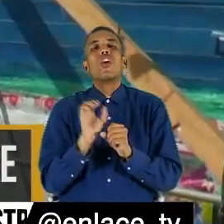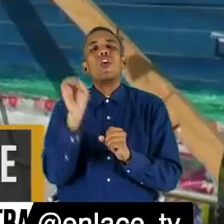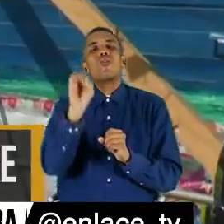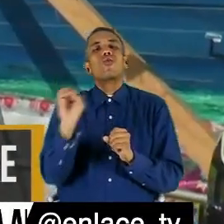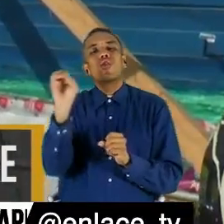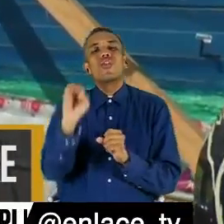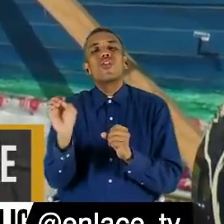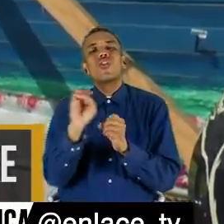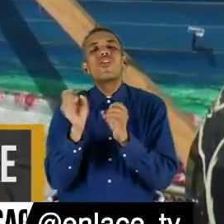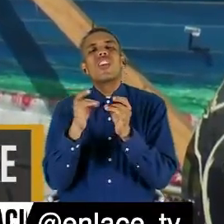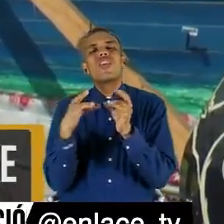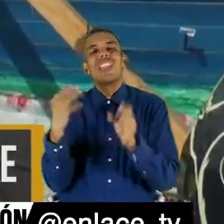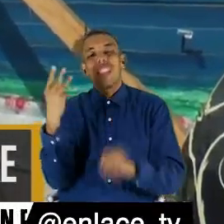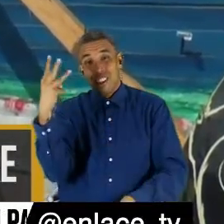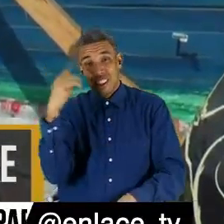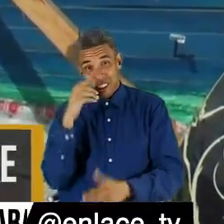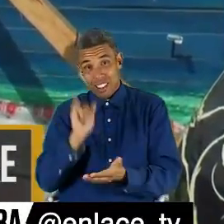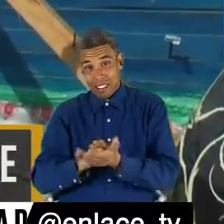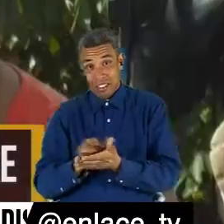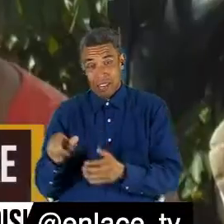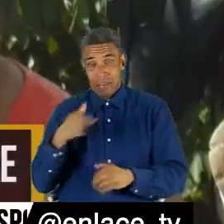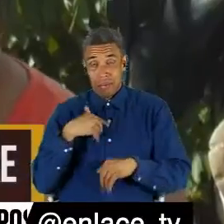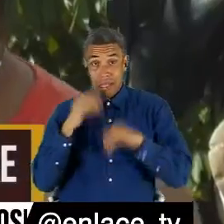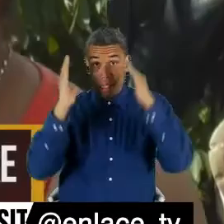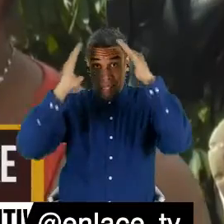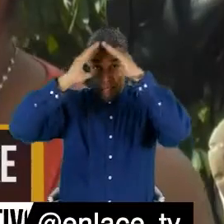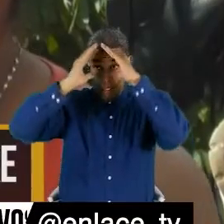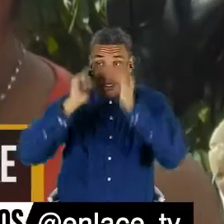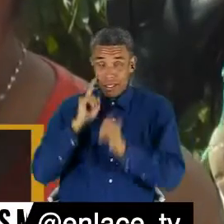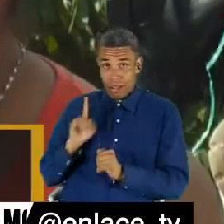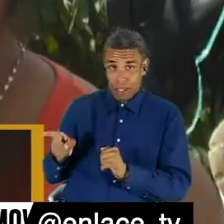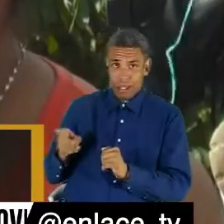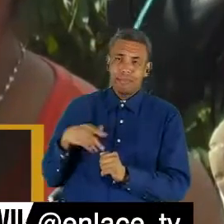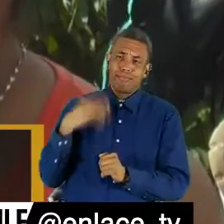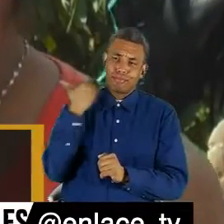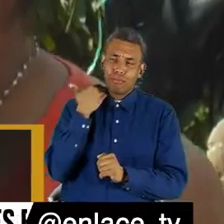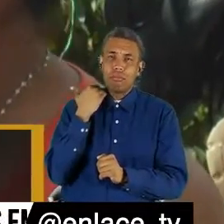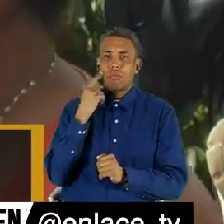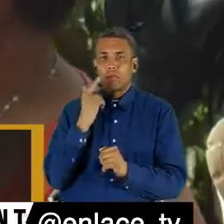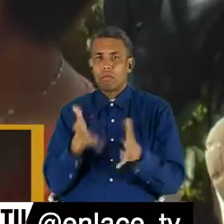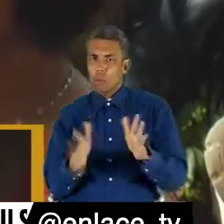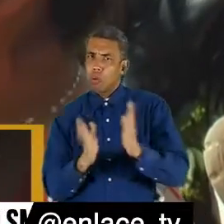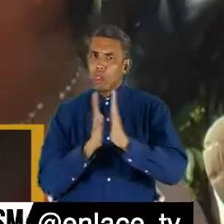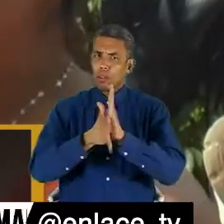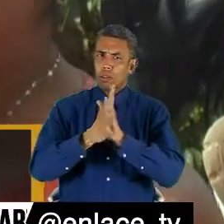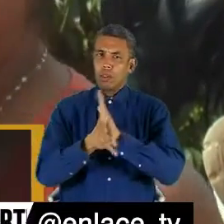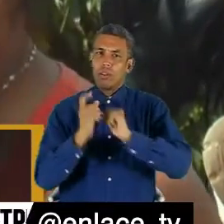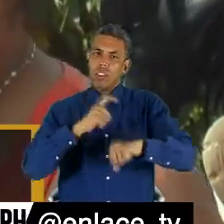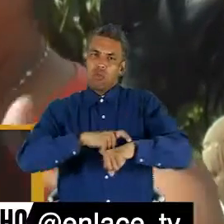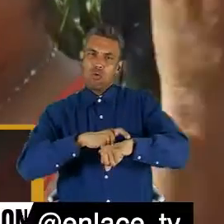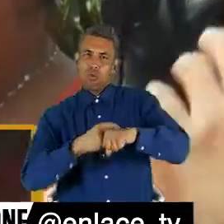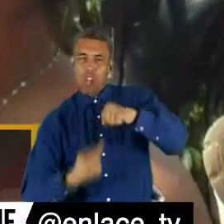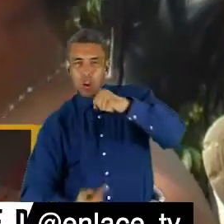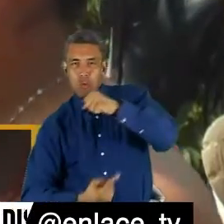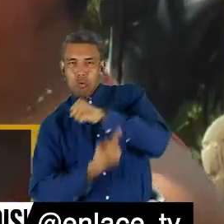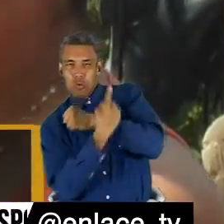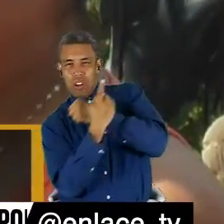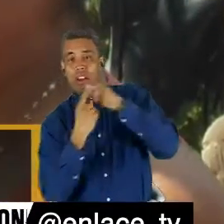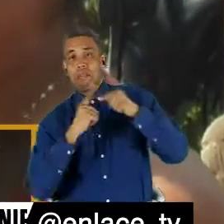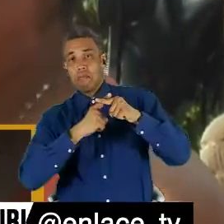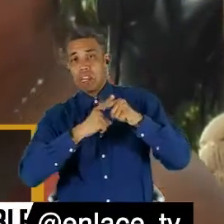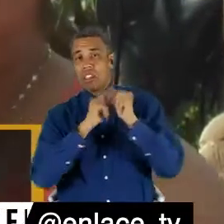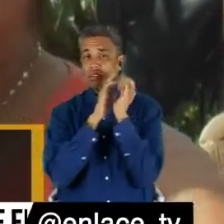viviendas afectadas es este hogar infantil. Como a la 1:30 resulta y pasa que un ventarrón se vino como con